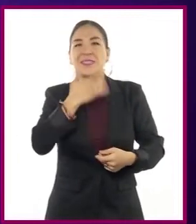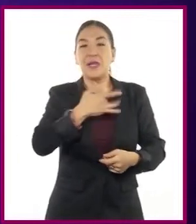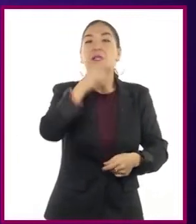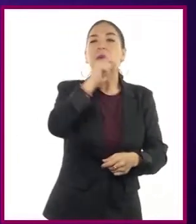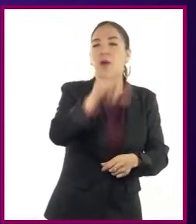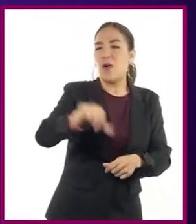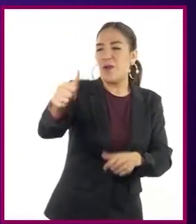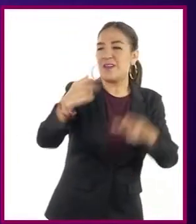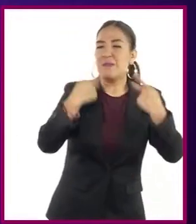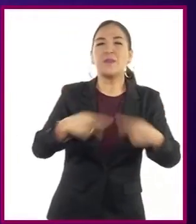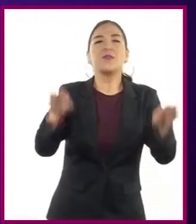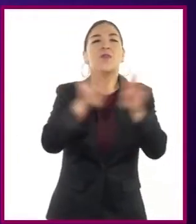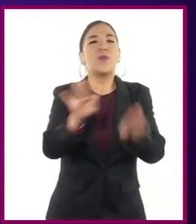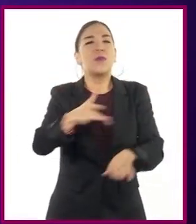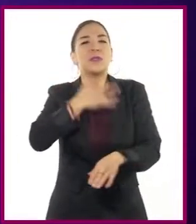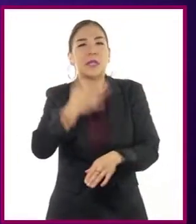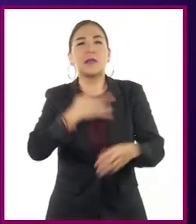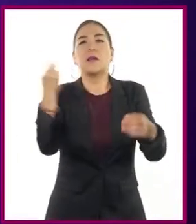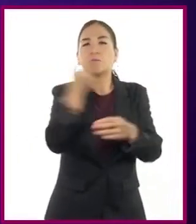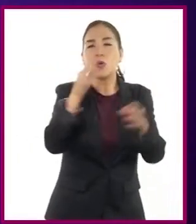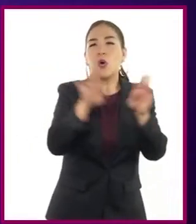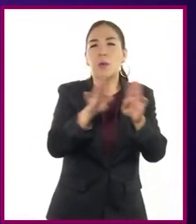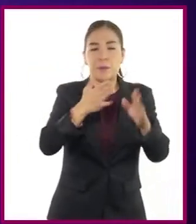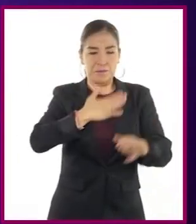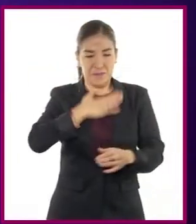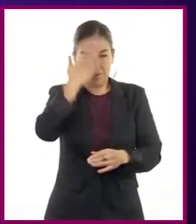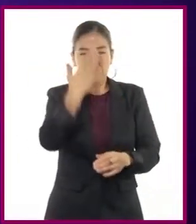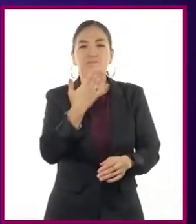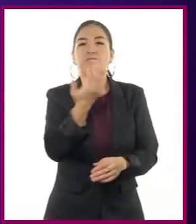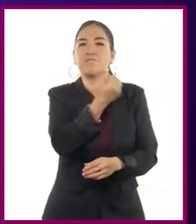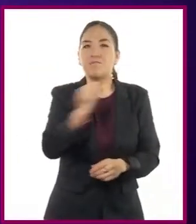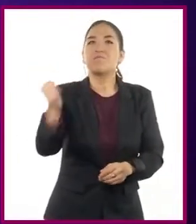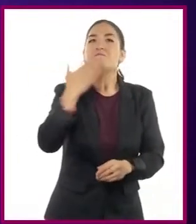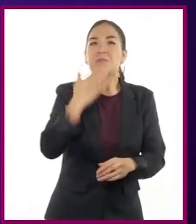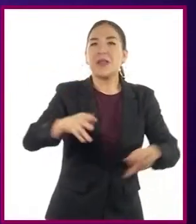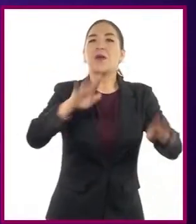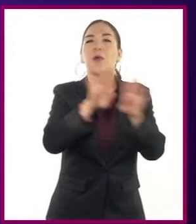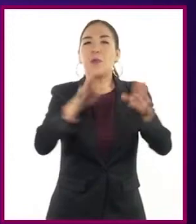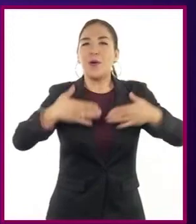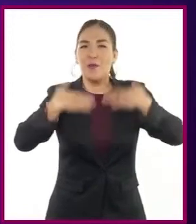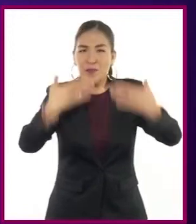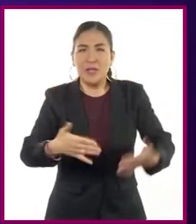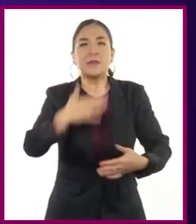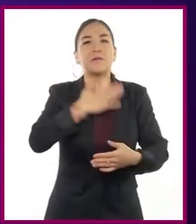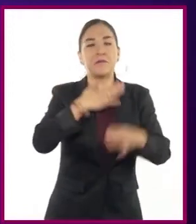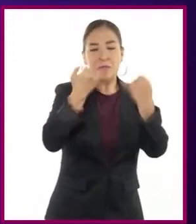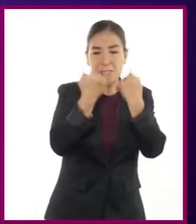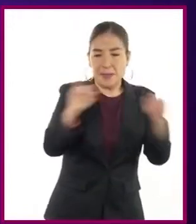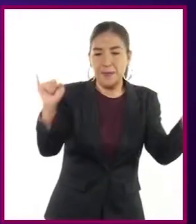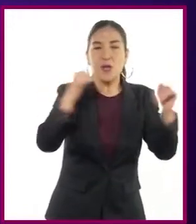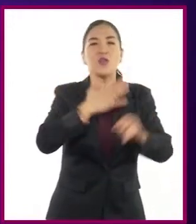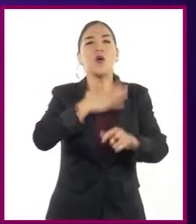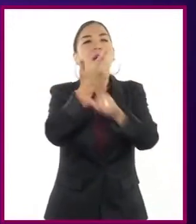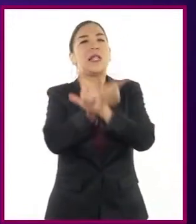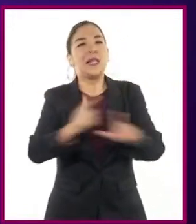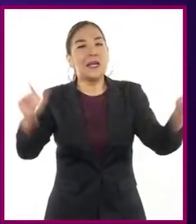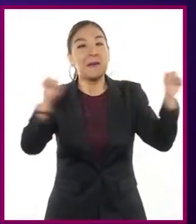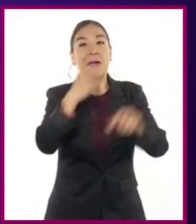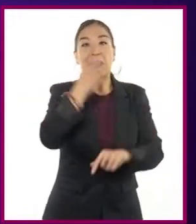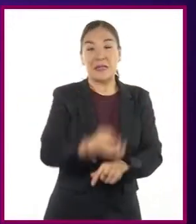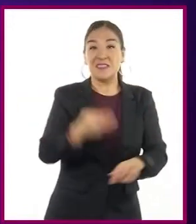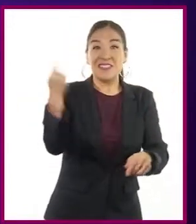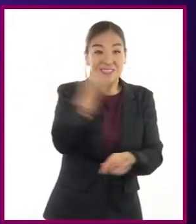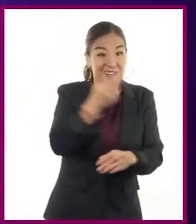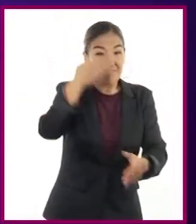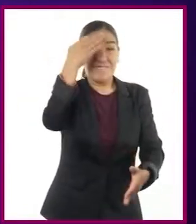demás. Tenemos necesidad de confiar en nuestras habilidades, de respetarnos, de ser independientes y libres. Cuando estas necesidades no